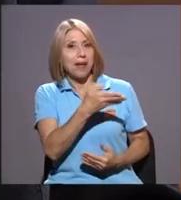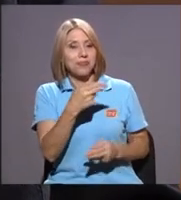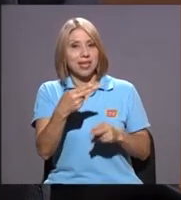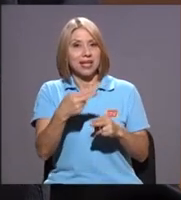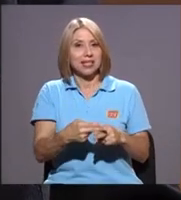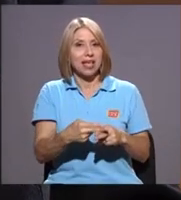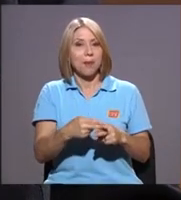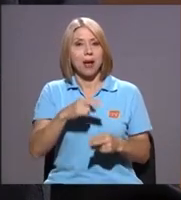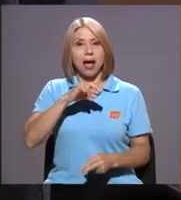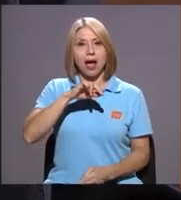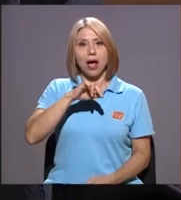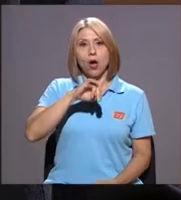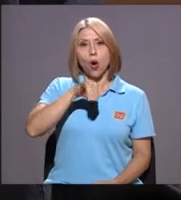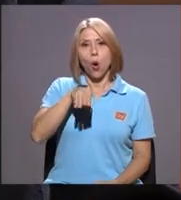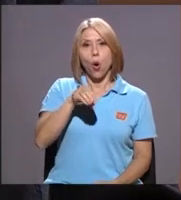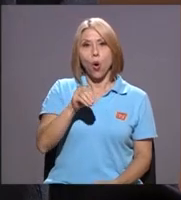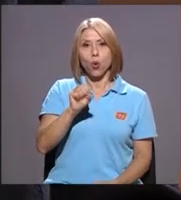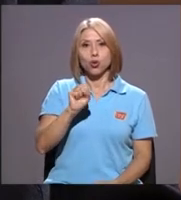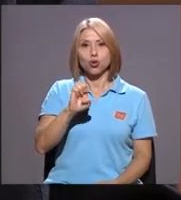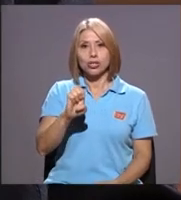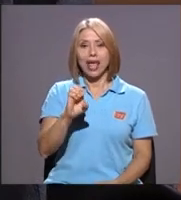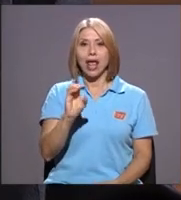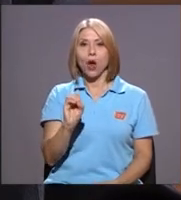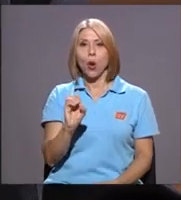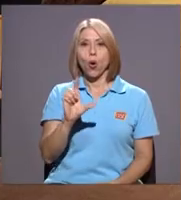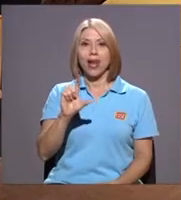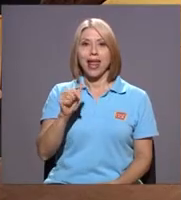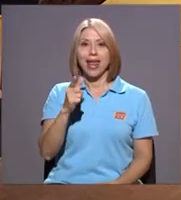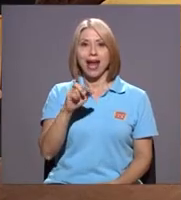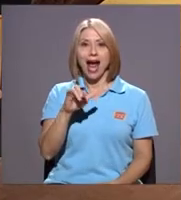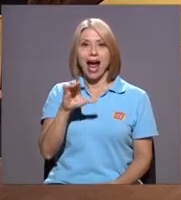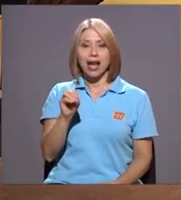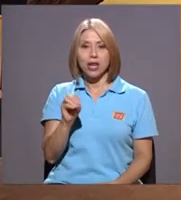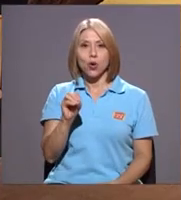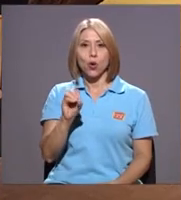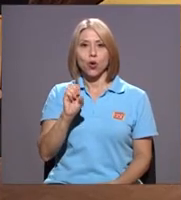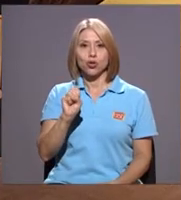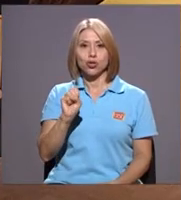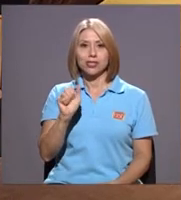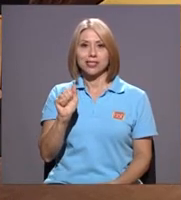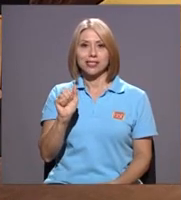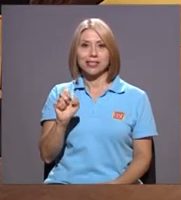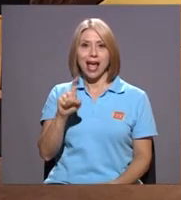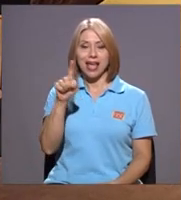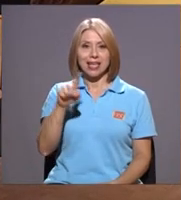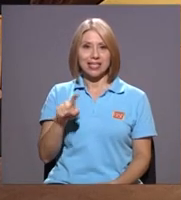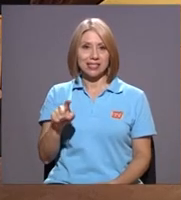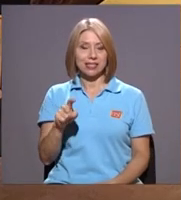llama José Olegario Sáenz, o Olegario, como le decimos